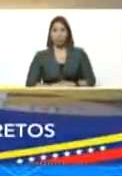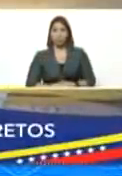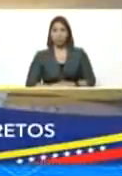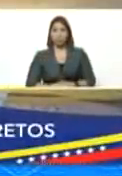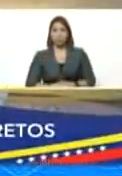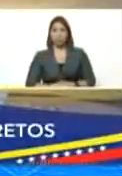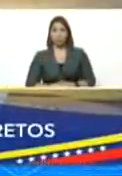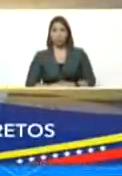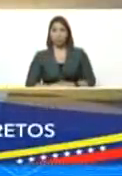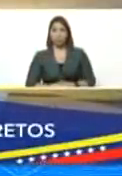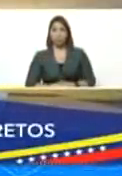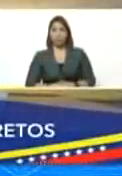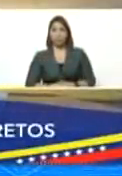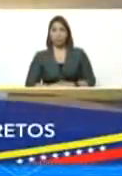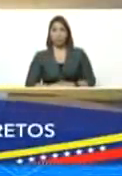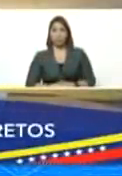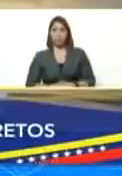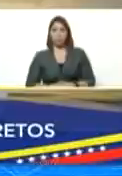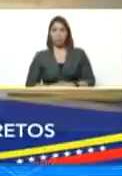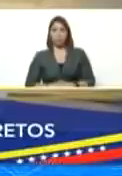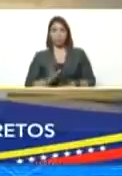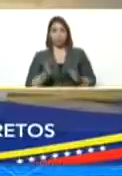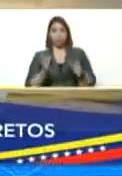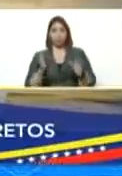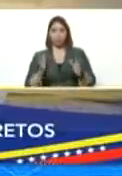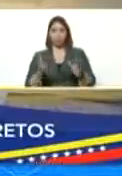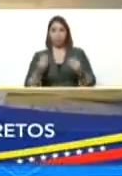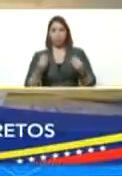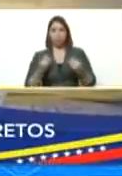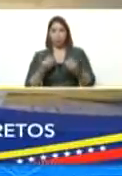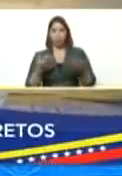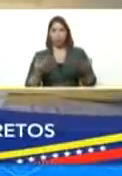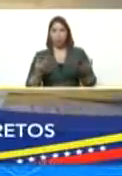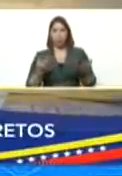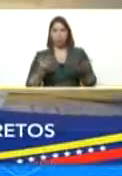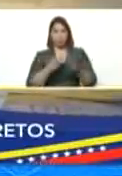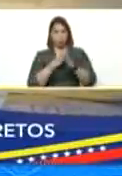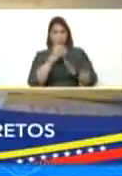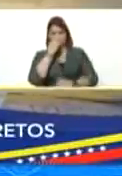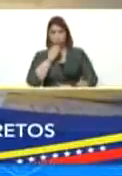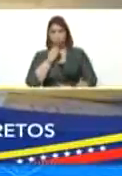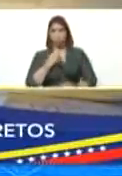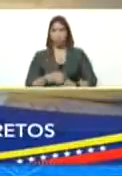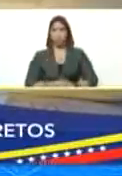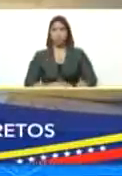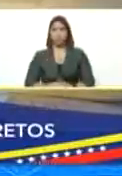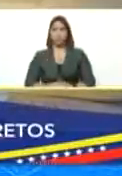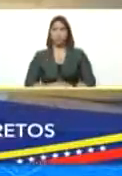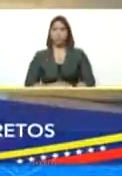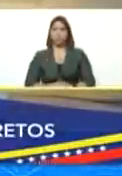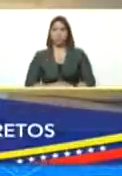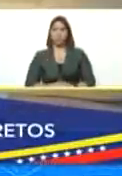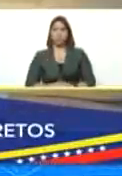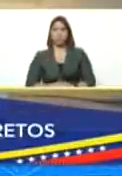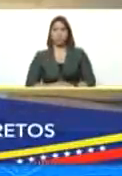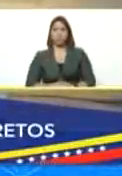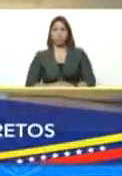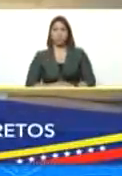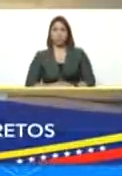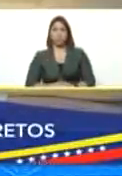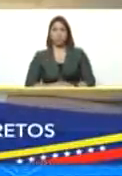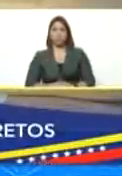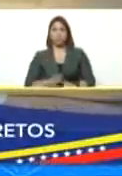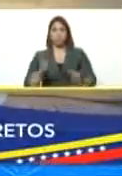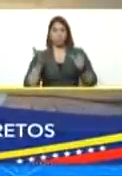Eso, ¿viste? Bueno, conversadito, muchachas. ¿Cómo están ustedes? Si quieren se quitan el tapaboca para